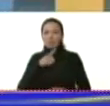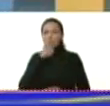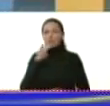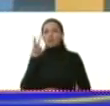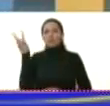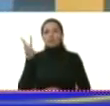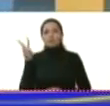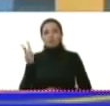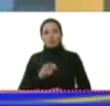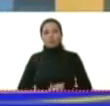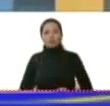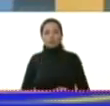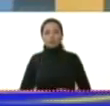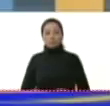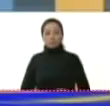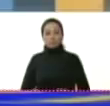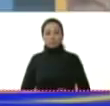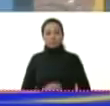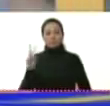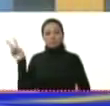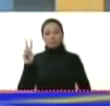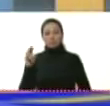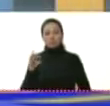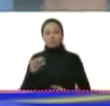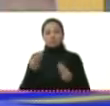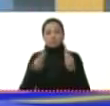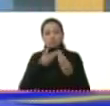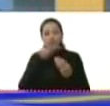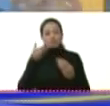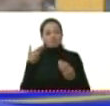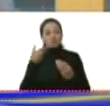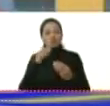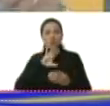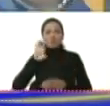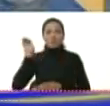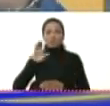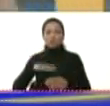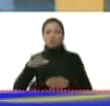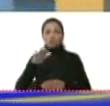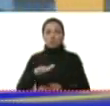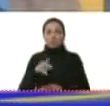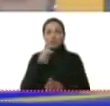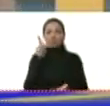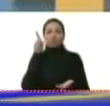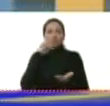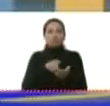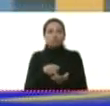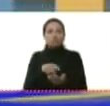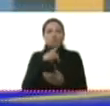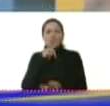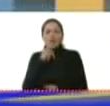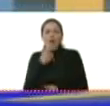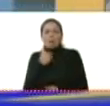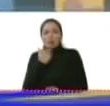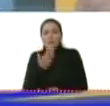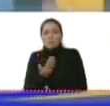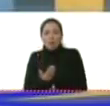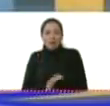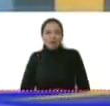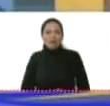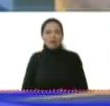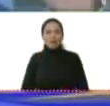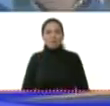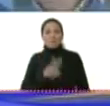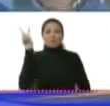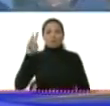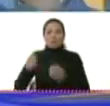Venezuela. Venezuela es mucho más bella que los países donde está usted, mal hablado. Venezuela es mucho más